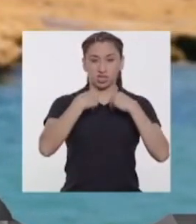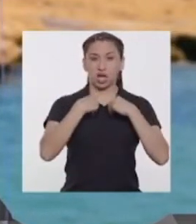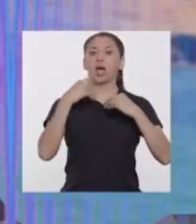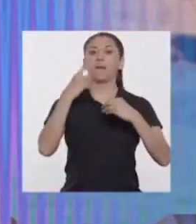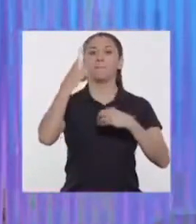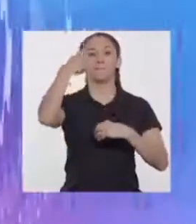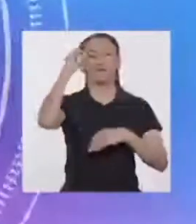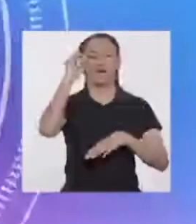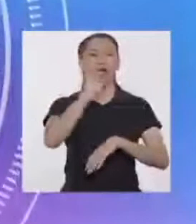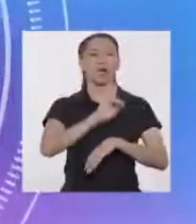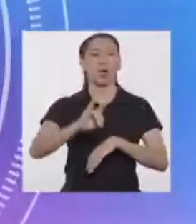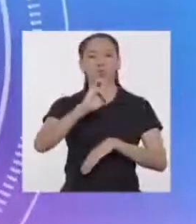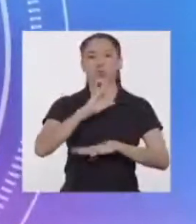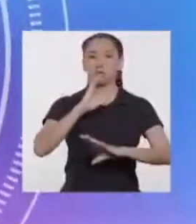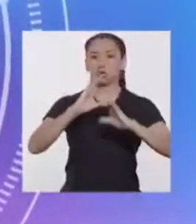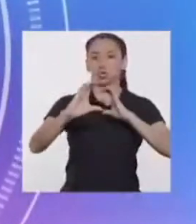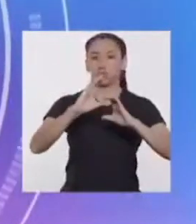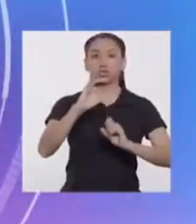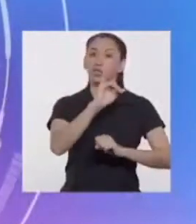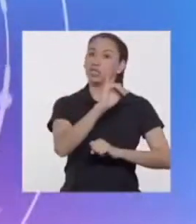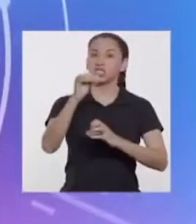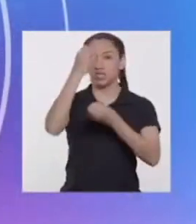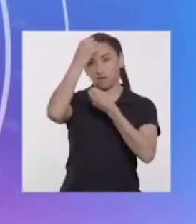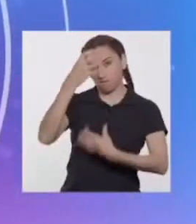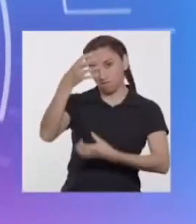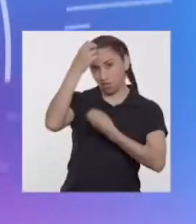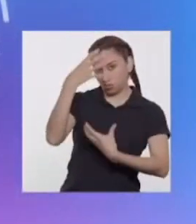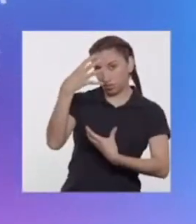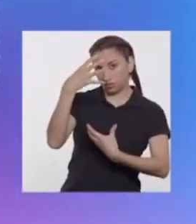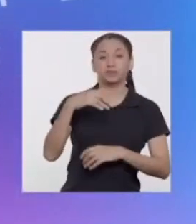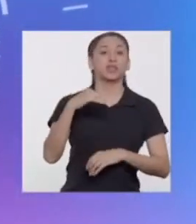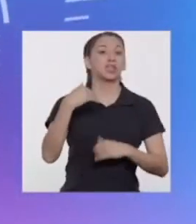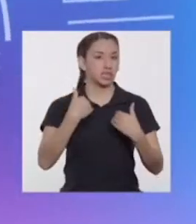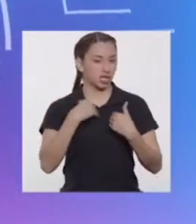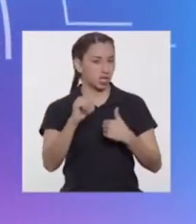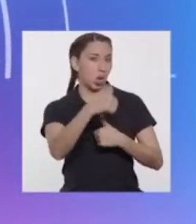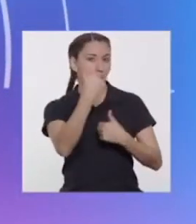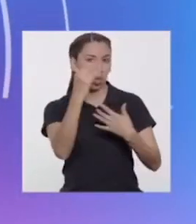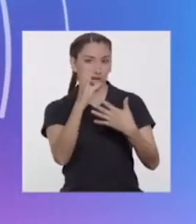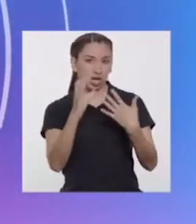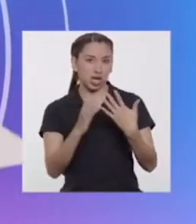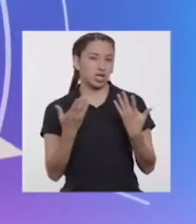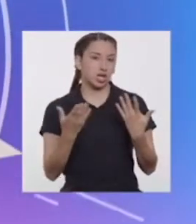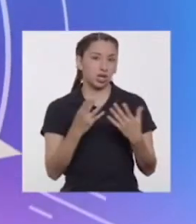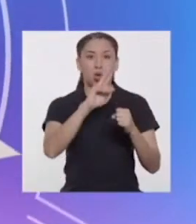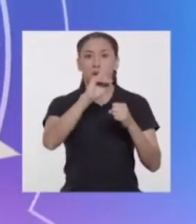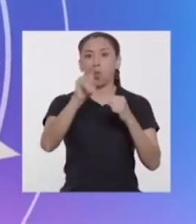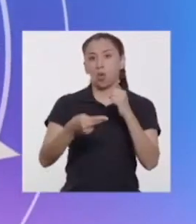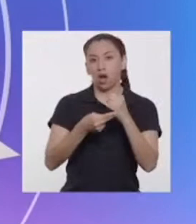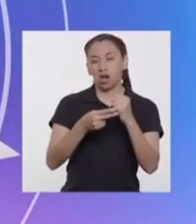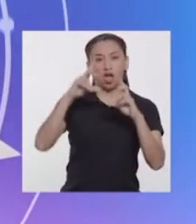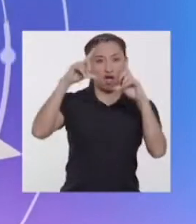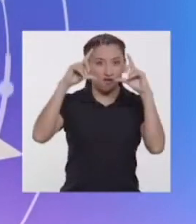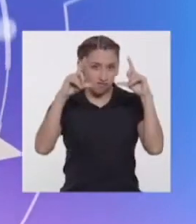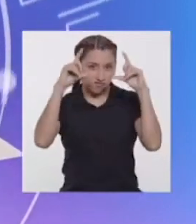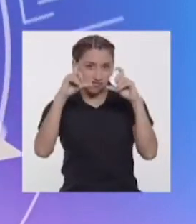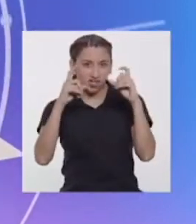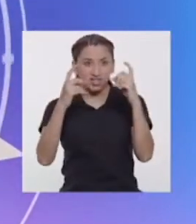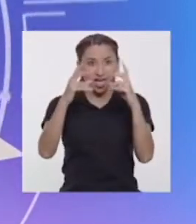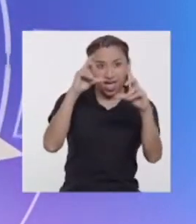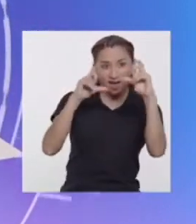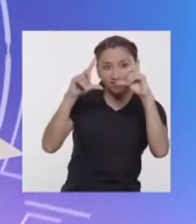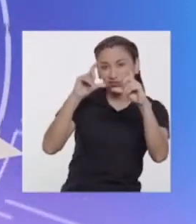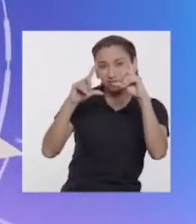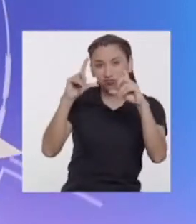permite comunicarnos e informarnos. También tiene muchas funciones como tomar y guardar fotos. Así